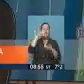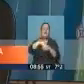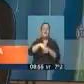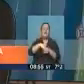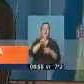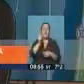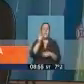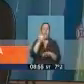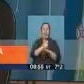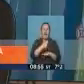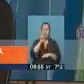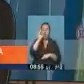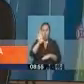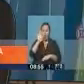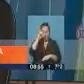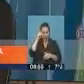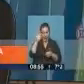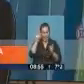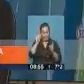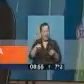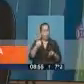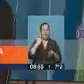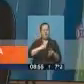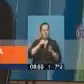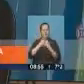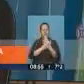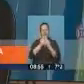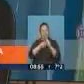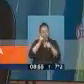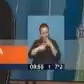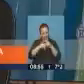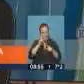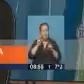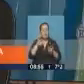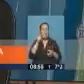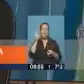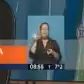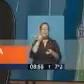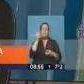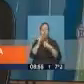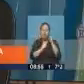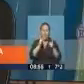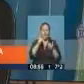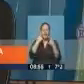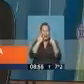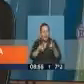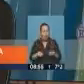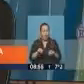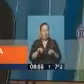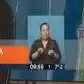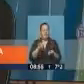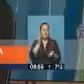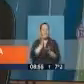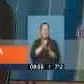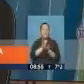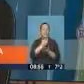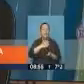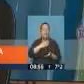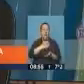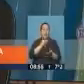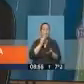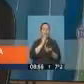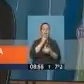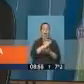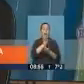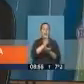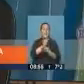participar no solo la OEA, sino también Cancillería, y dándole un marco principalmente en el reconocimiento del derecho humano del acceso a